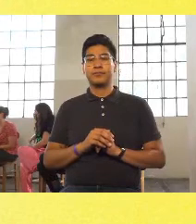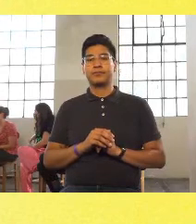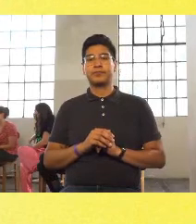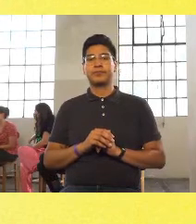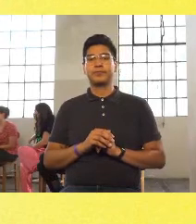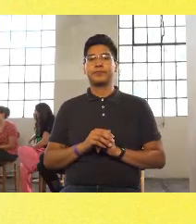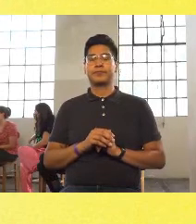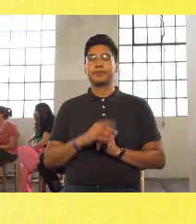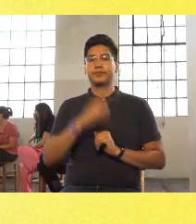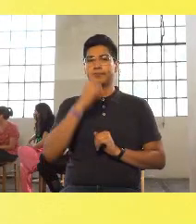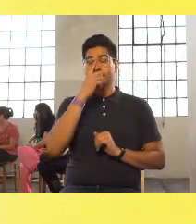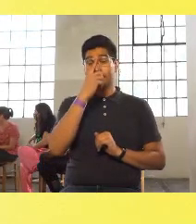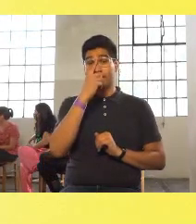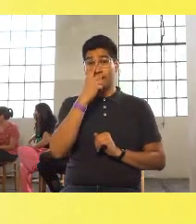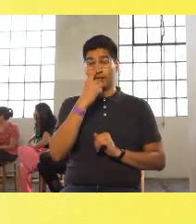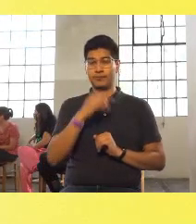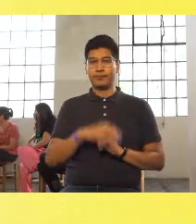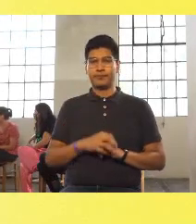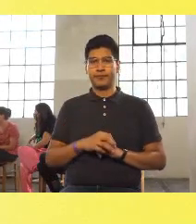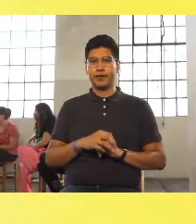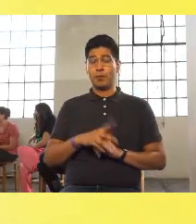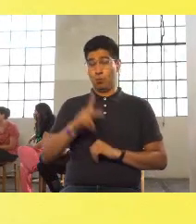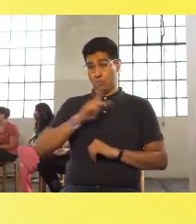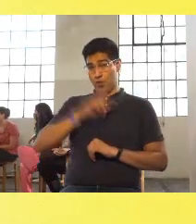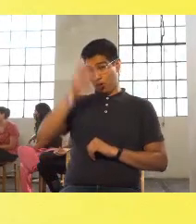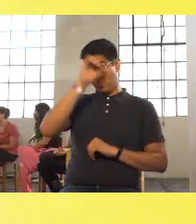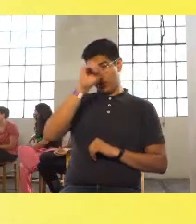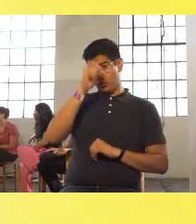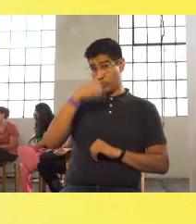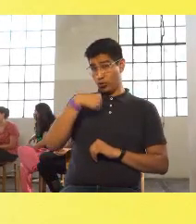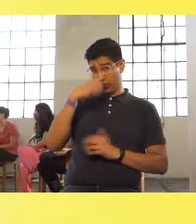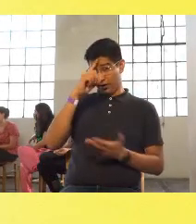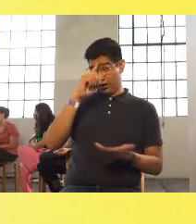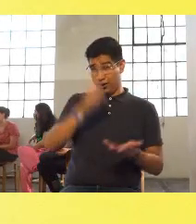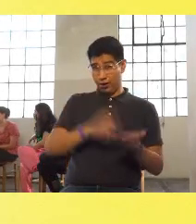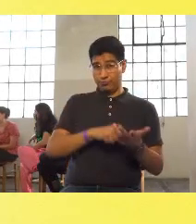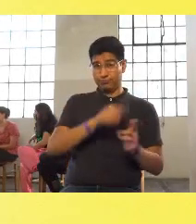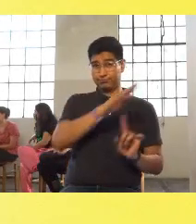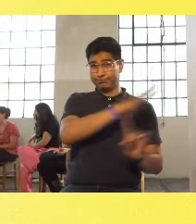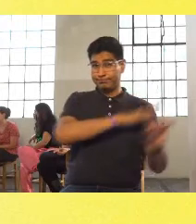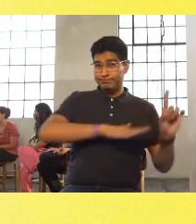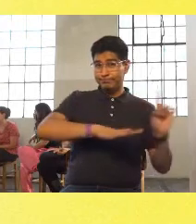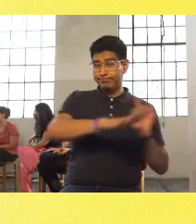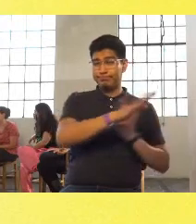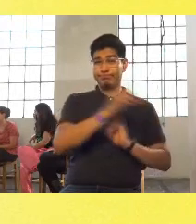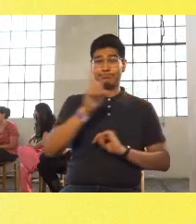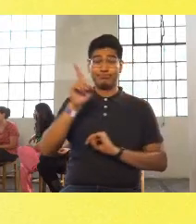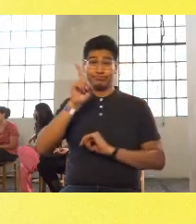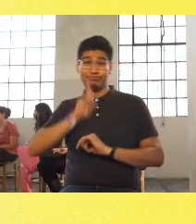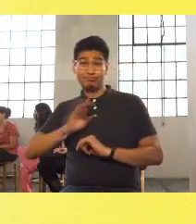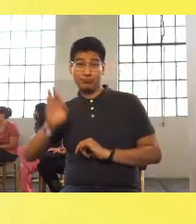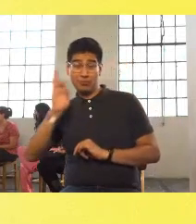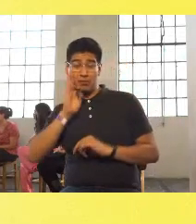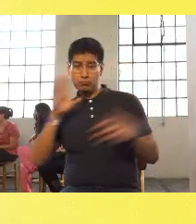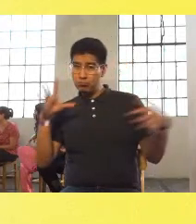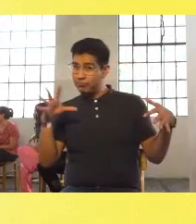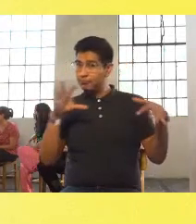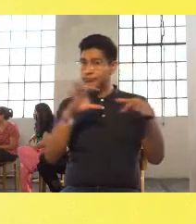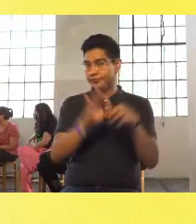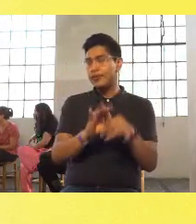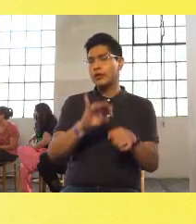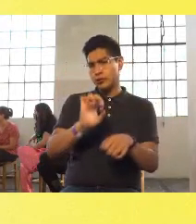nada opuestas, ¿no? O sea, al contrario, o sea, yo creo que una perspectiva feminista permite una perspectiva también